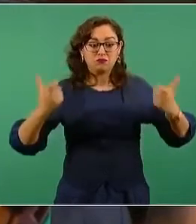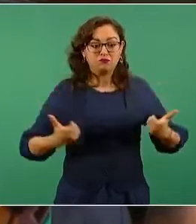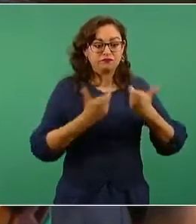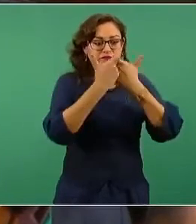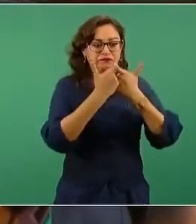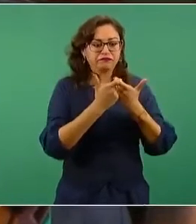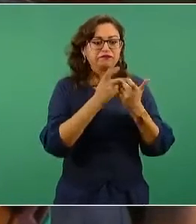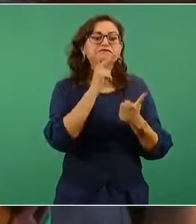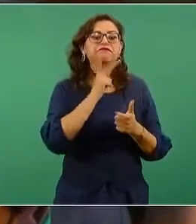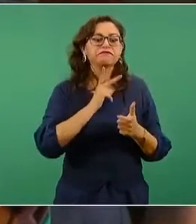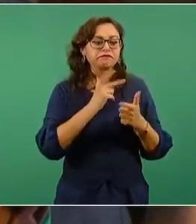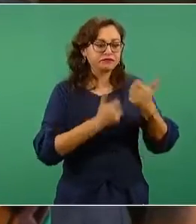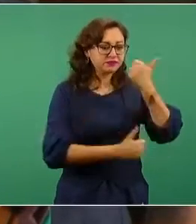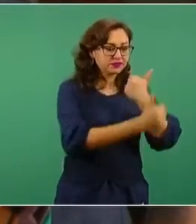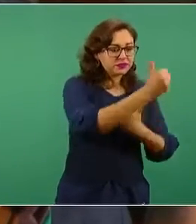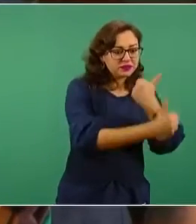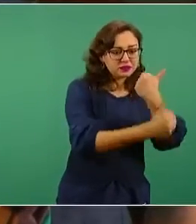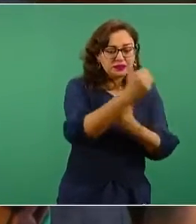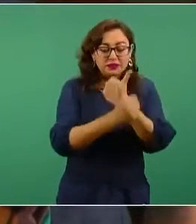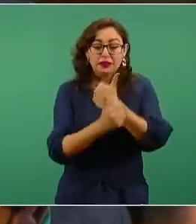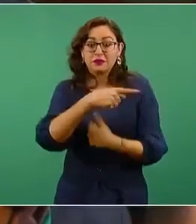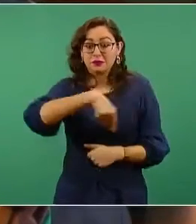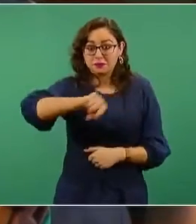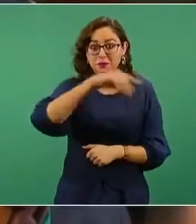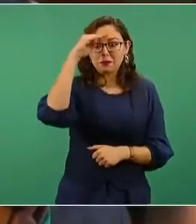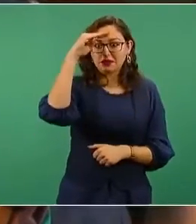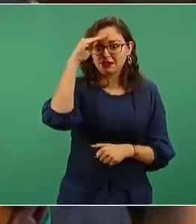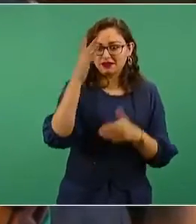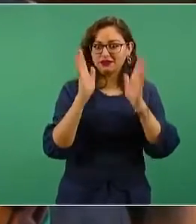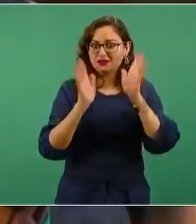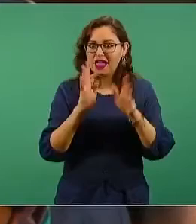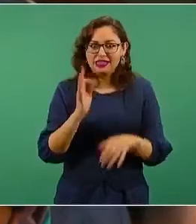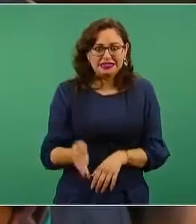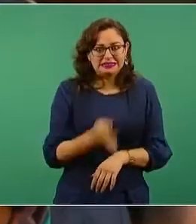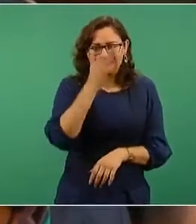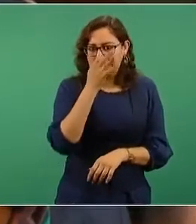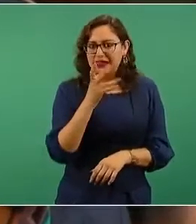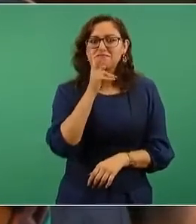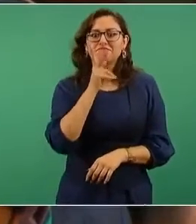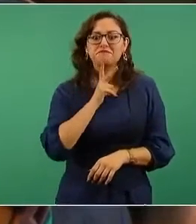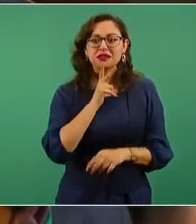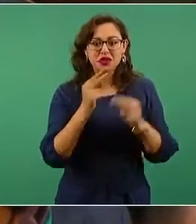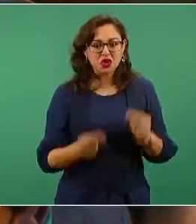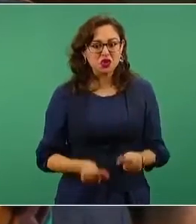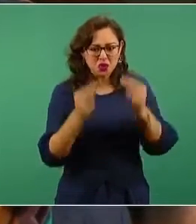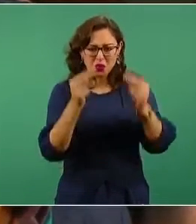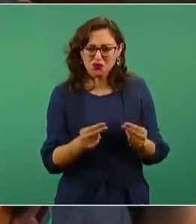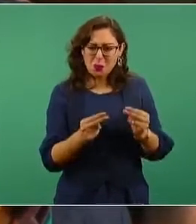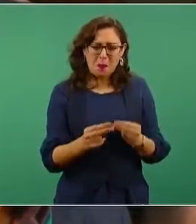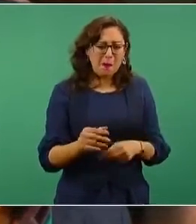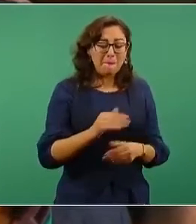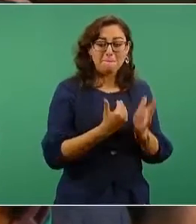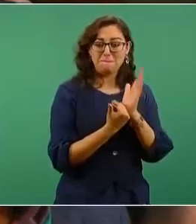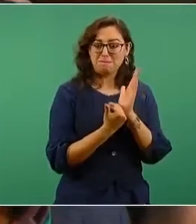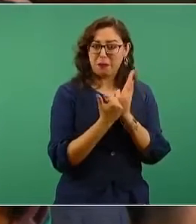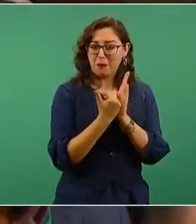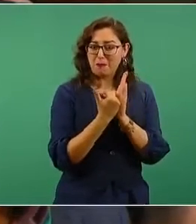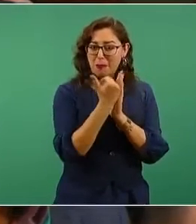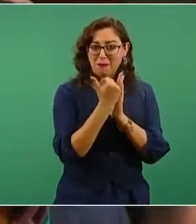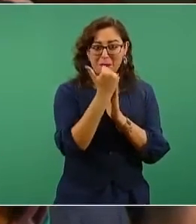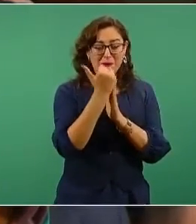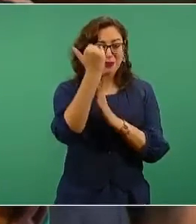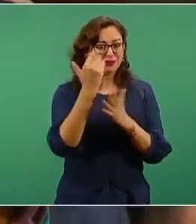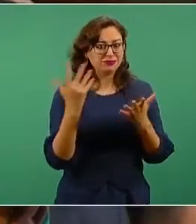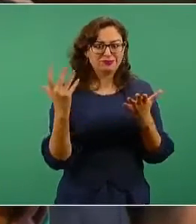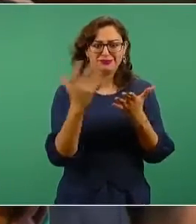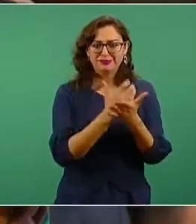superciclo petrolero, al cual lo han llamado así, en donde se predice que los precios van a subir muchísimo. Se va a calcular